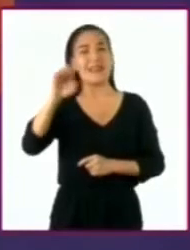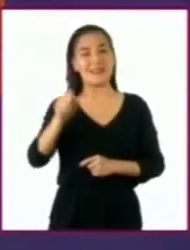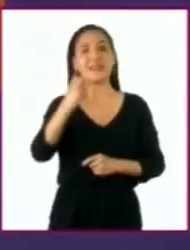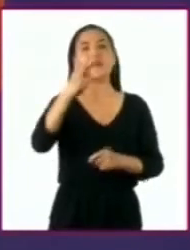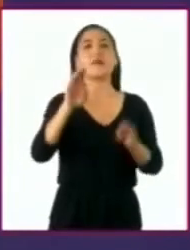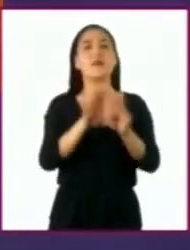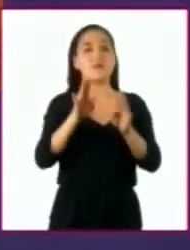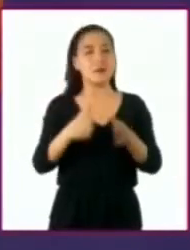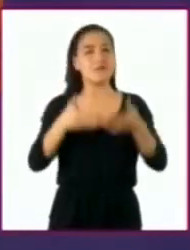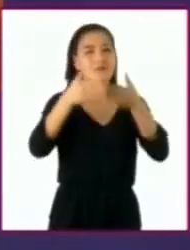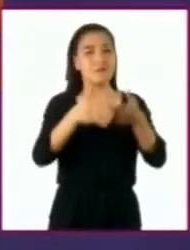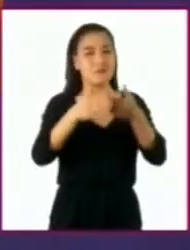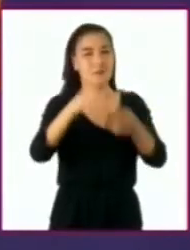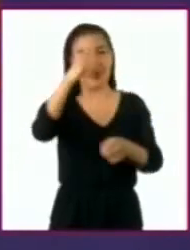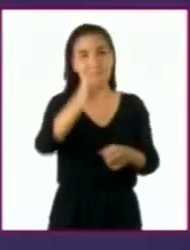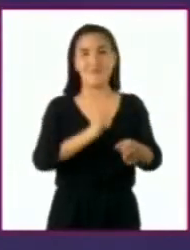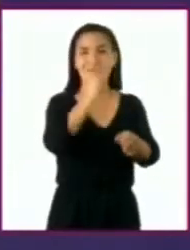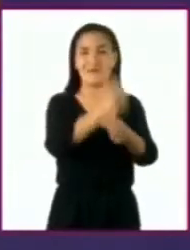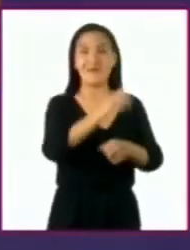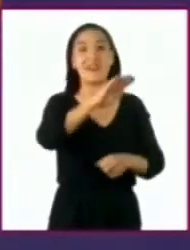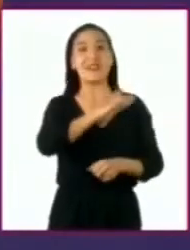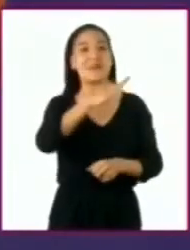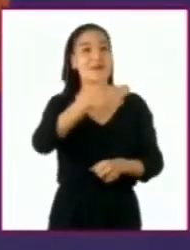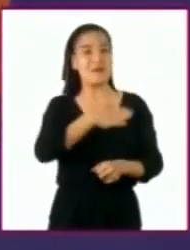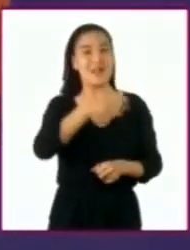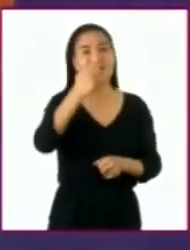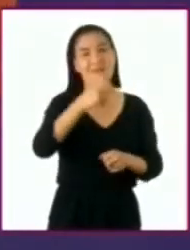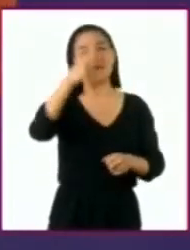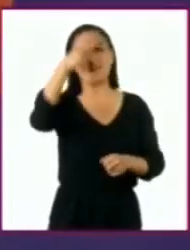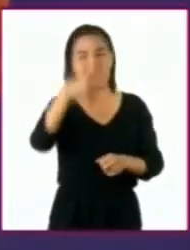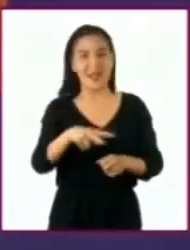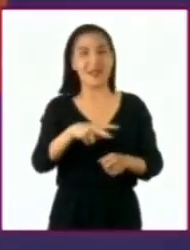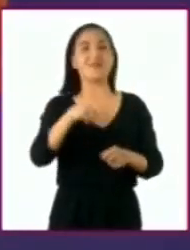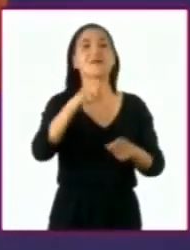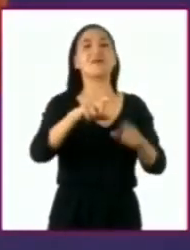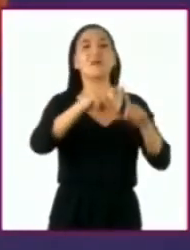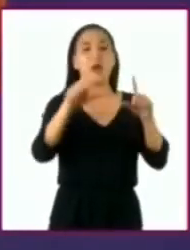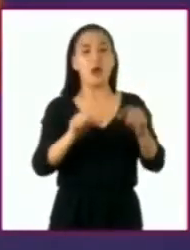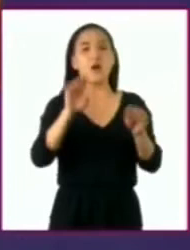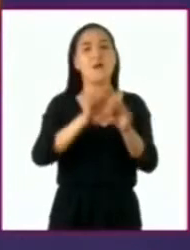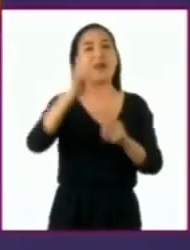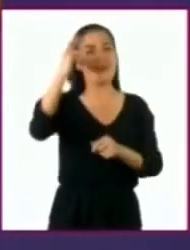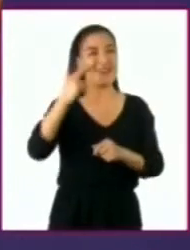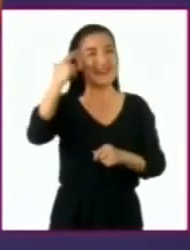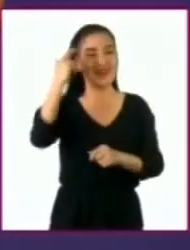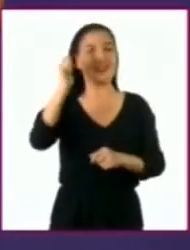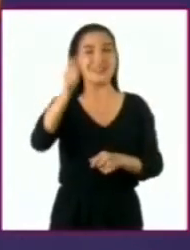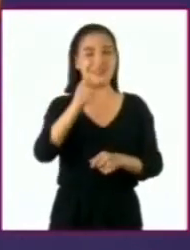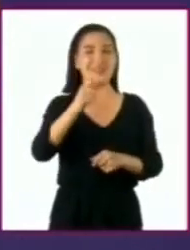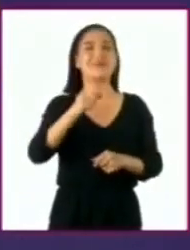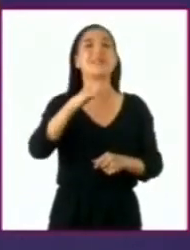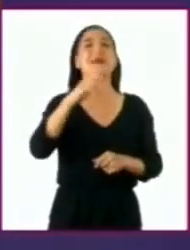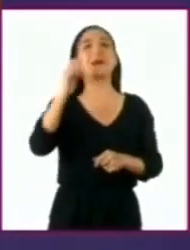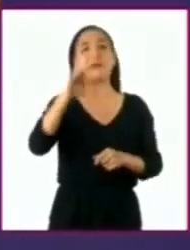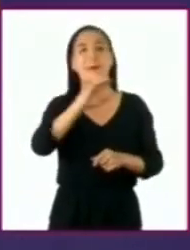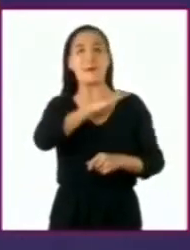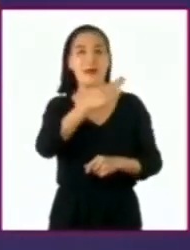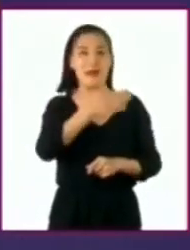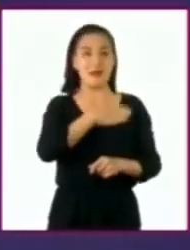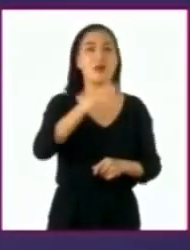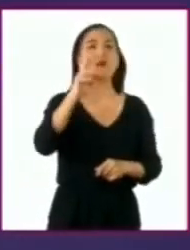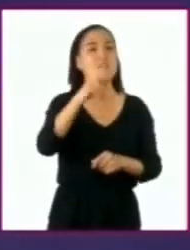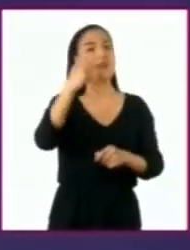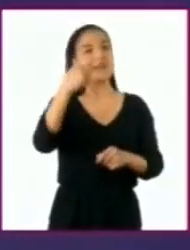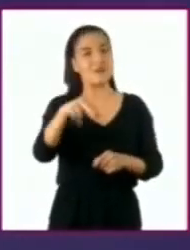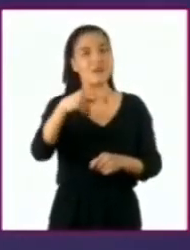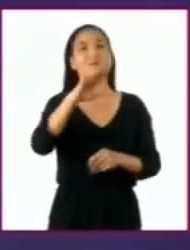que, posteriormente, por designio del rey Carlos I de España y V de Alemania, el nombre se oficializó,